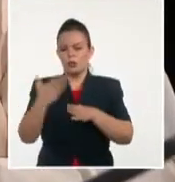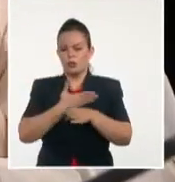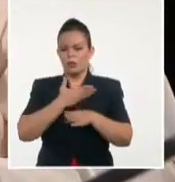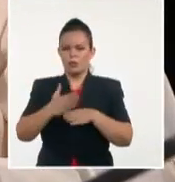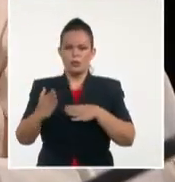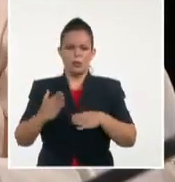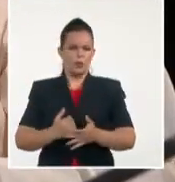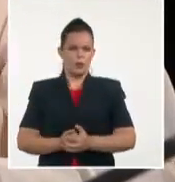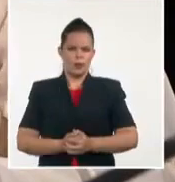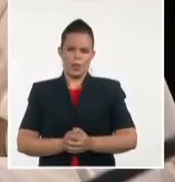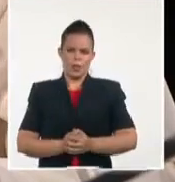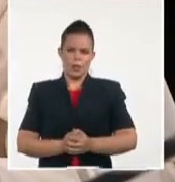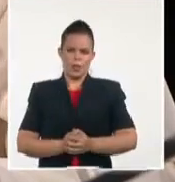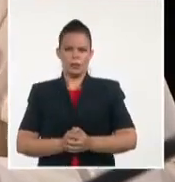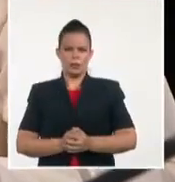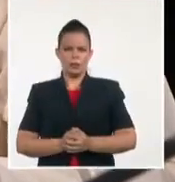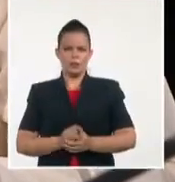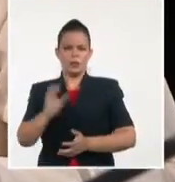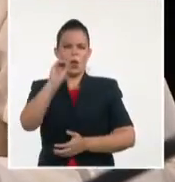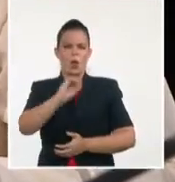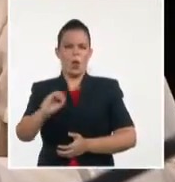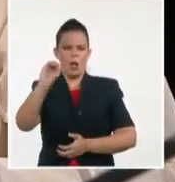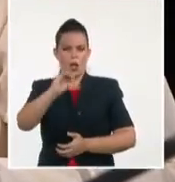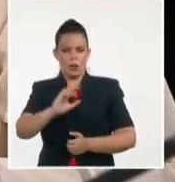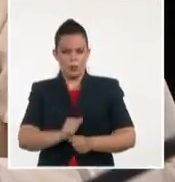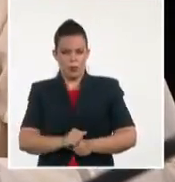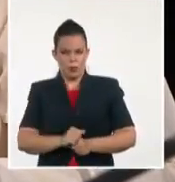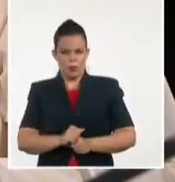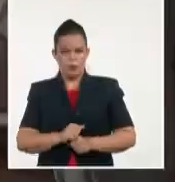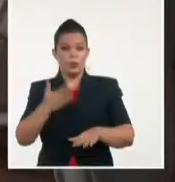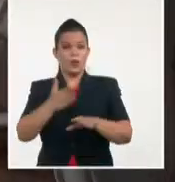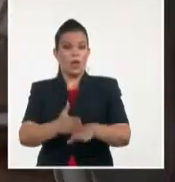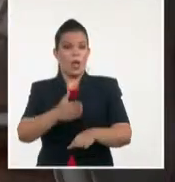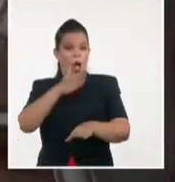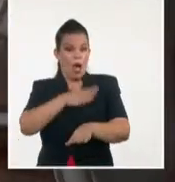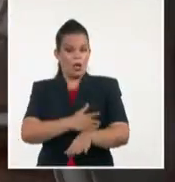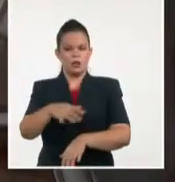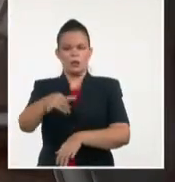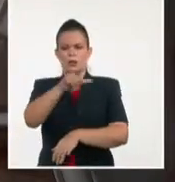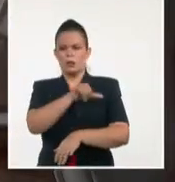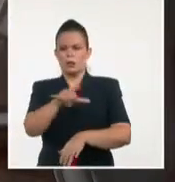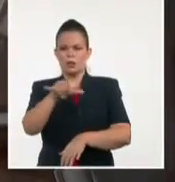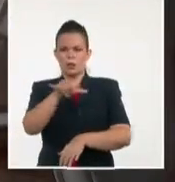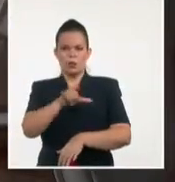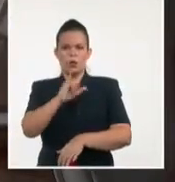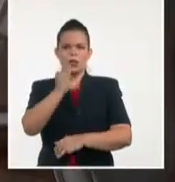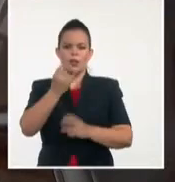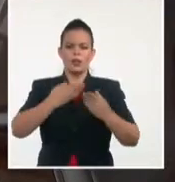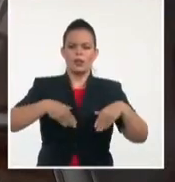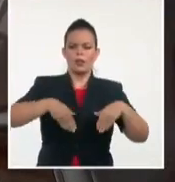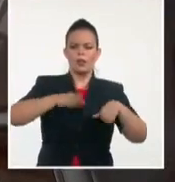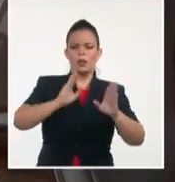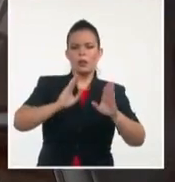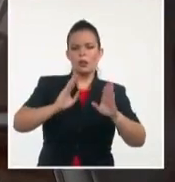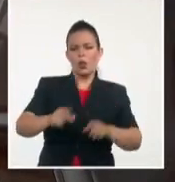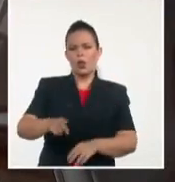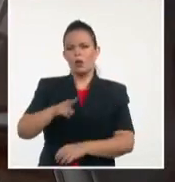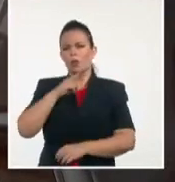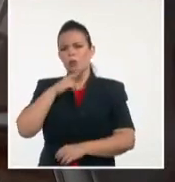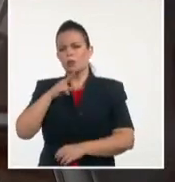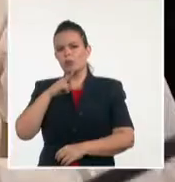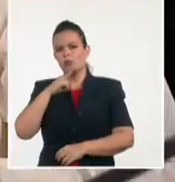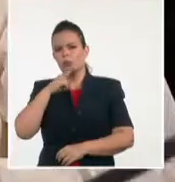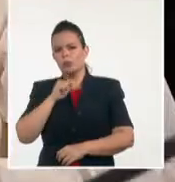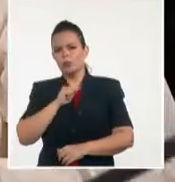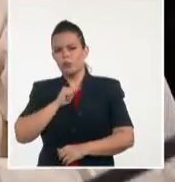Recursos Hidráulicos. Unos días antes de la tormenta desarrollamos de conjunto el Instituto de Recursos Hidráulicos y nosotros una